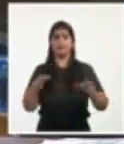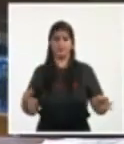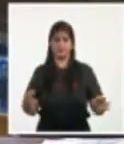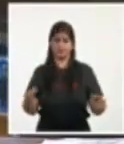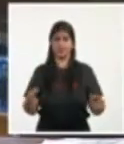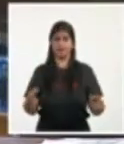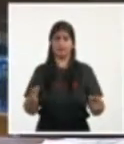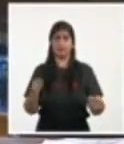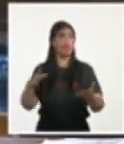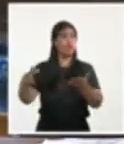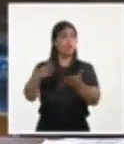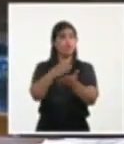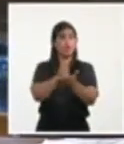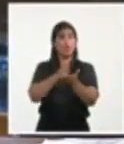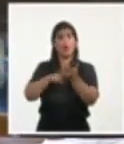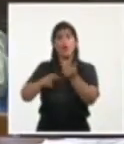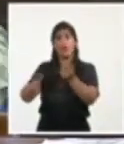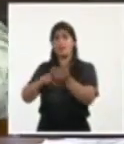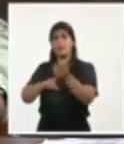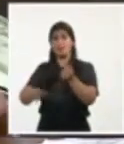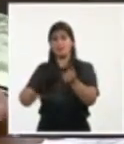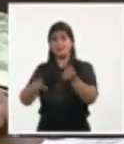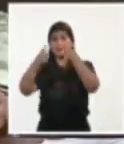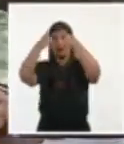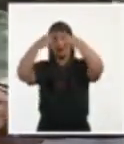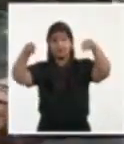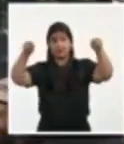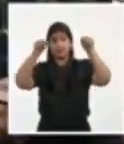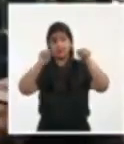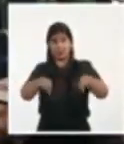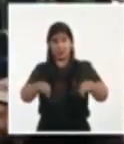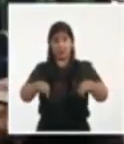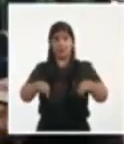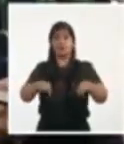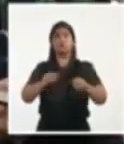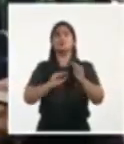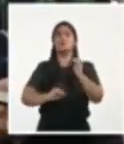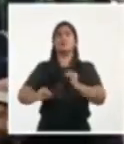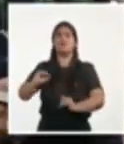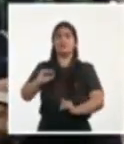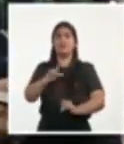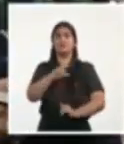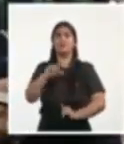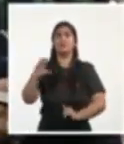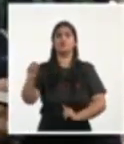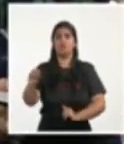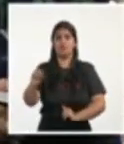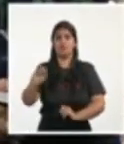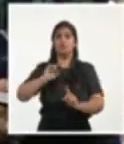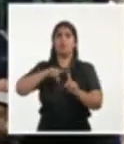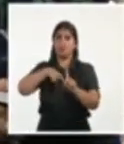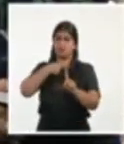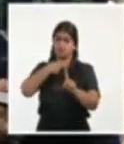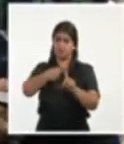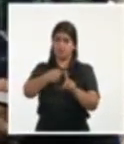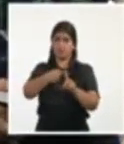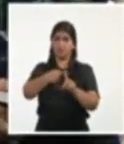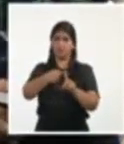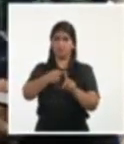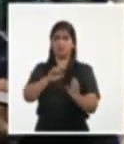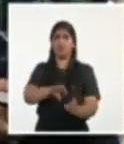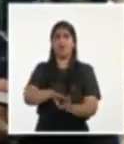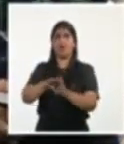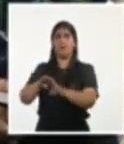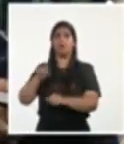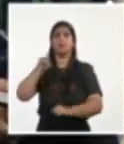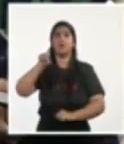hoy a la situación compleja de transmisión que tiene un territorio. La última semana, el promedio